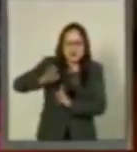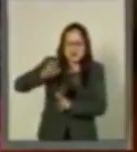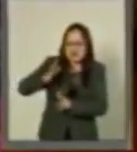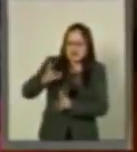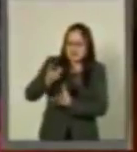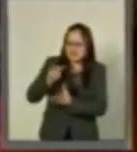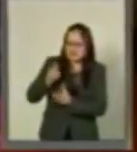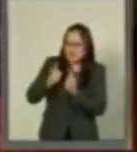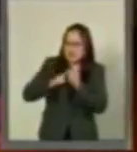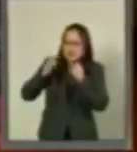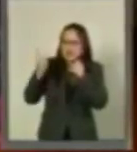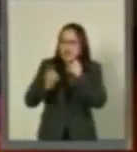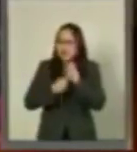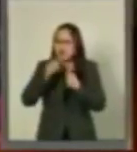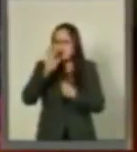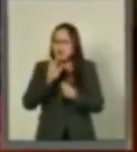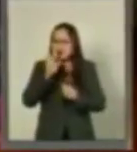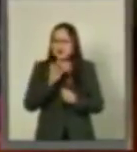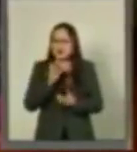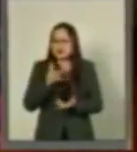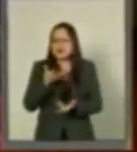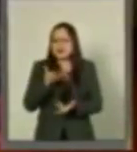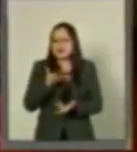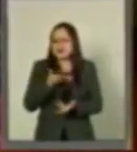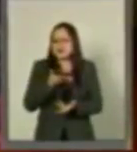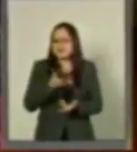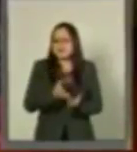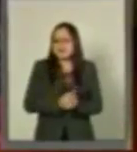simplistas, pareciera que